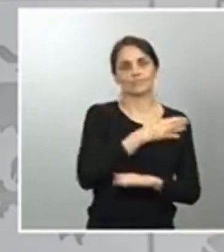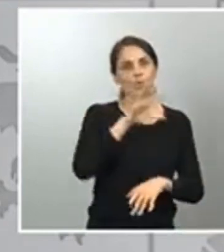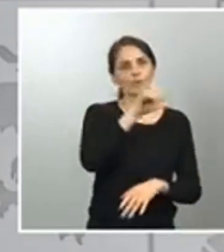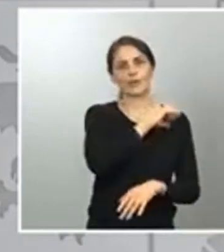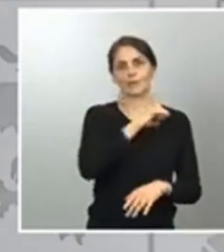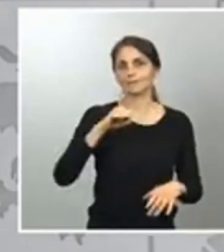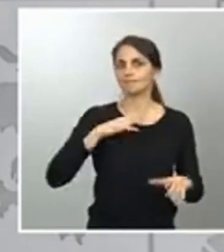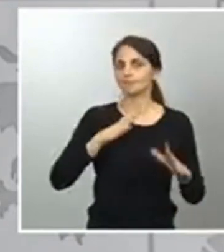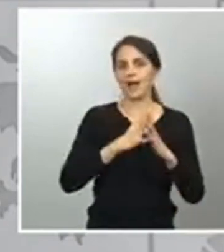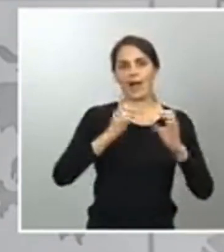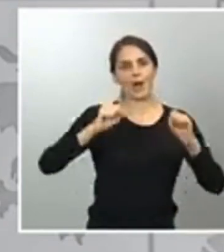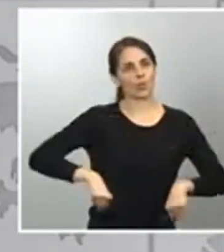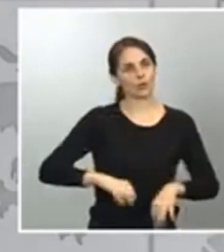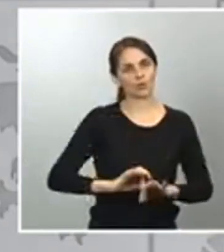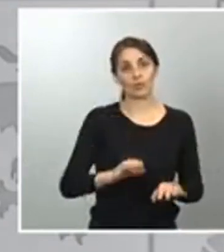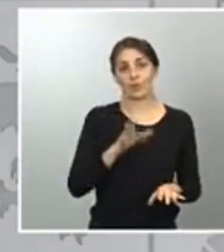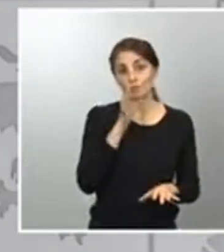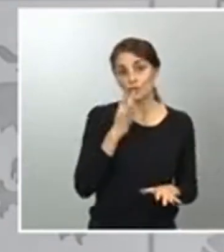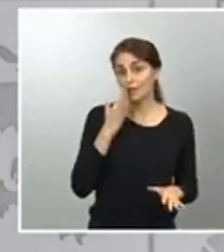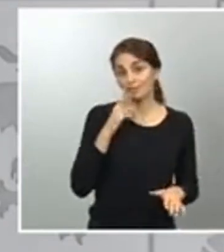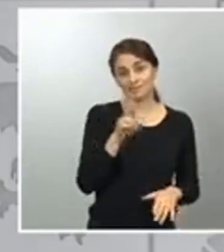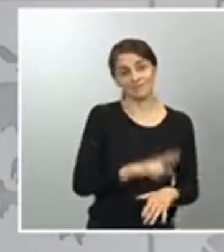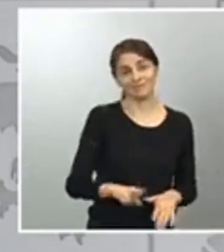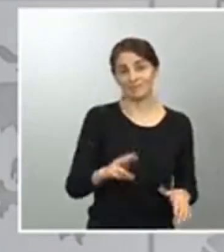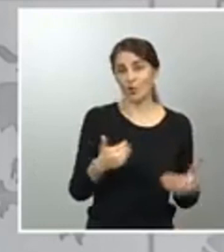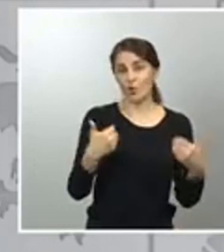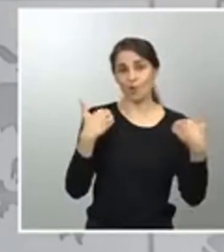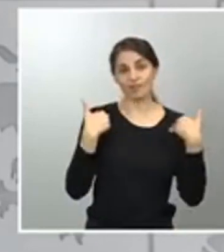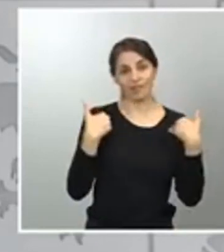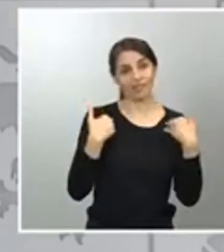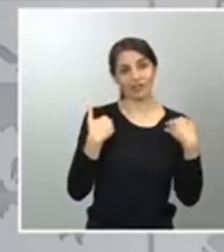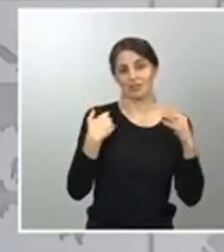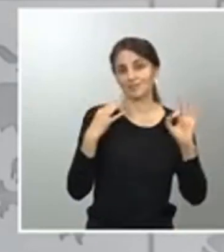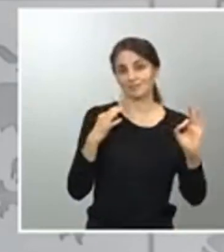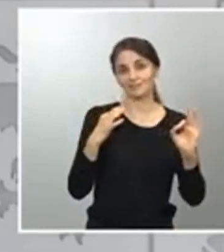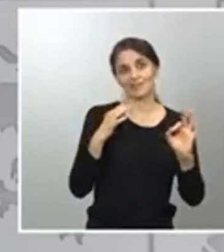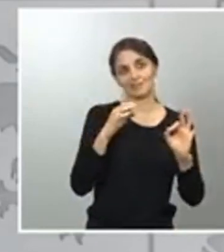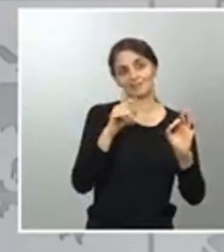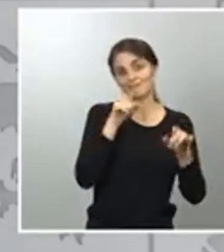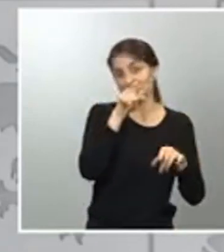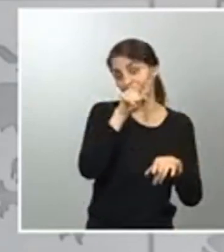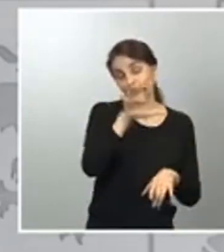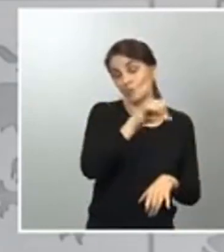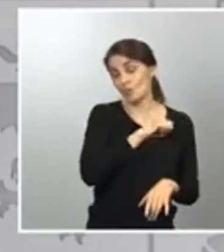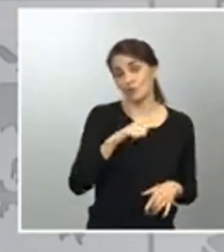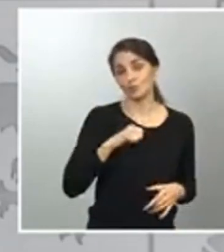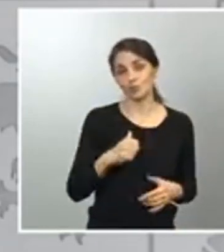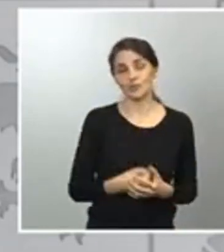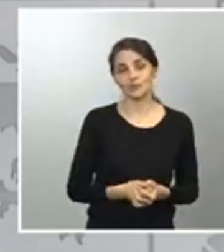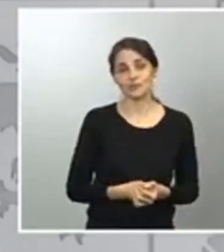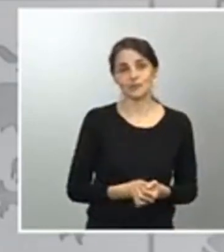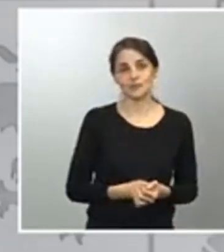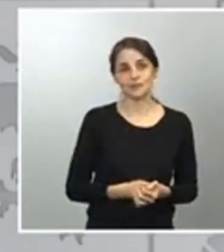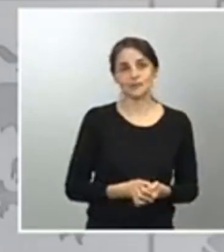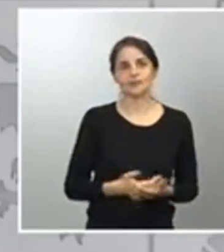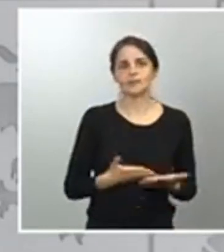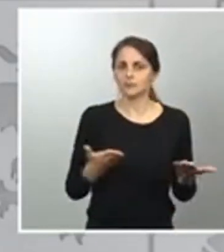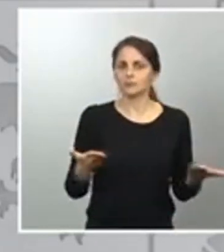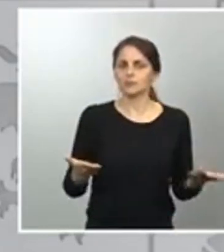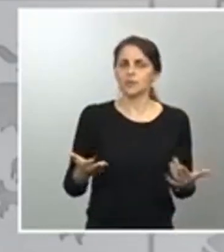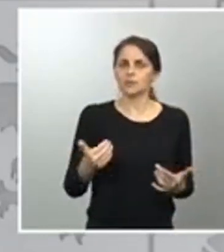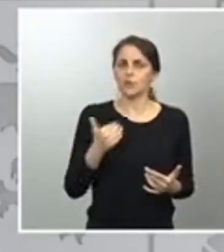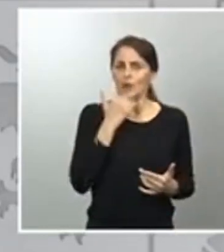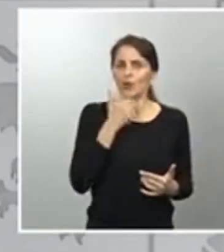precisamente ellas las que tienen la competencia sobre sus empleados. Y esto creo que es algo importante de